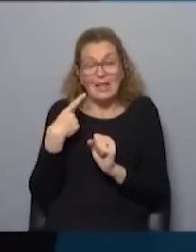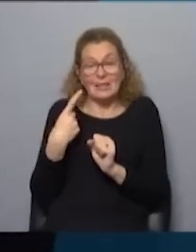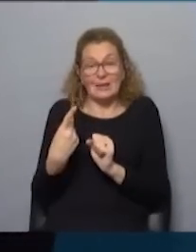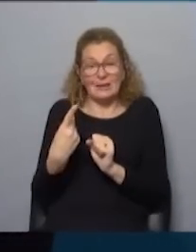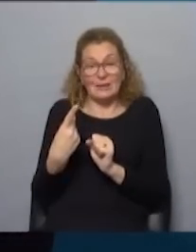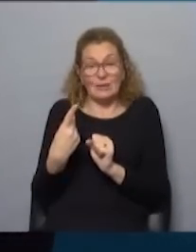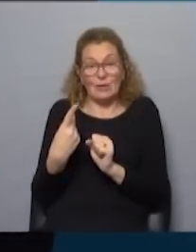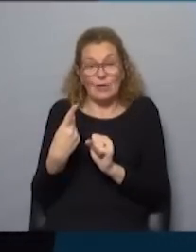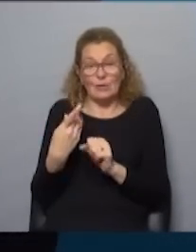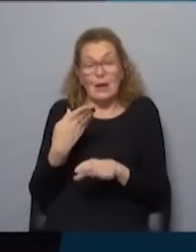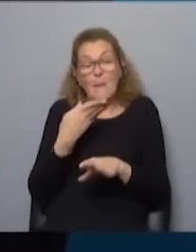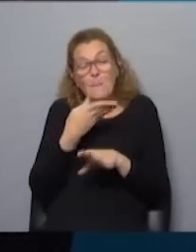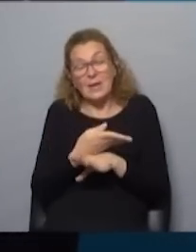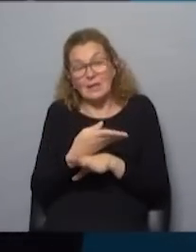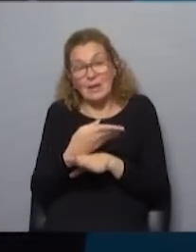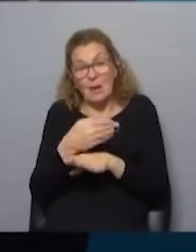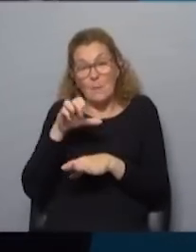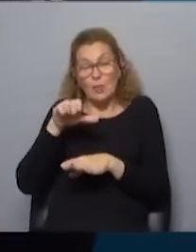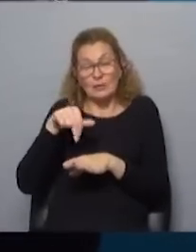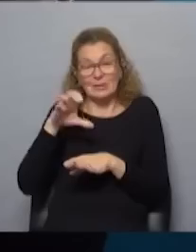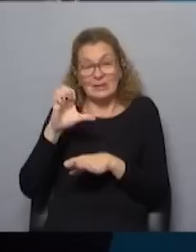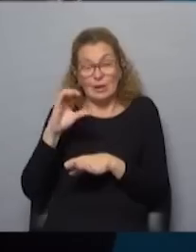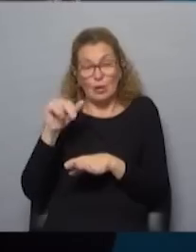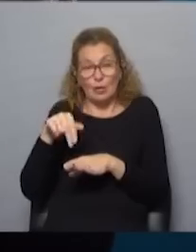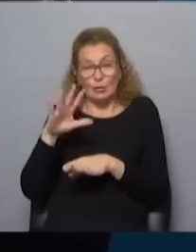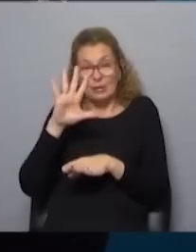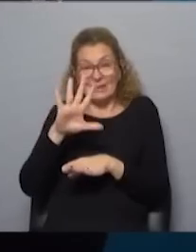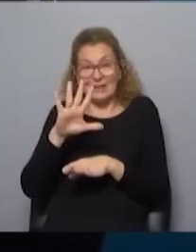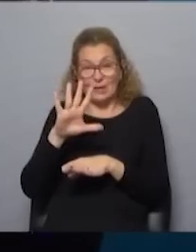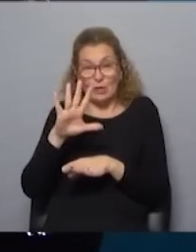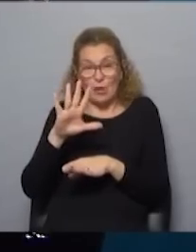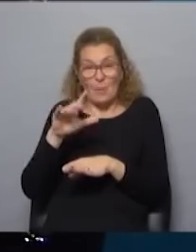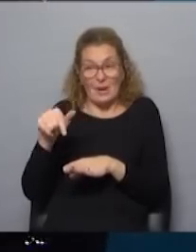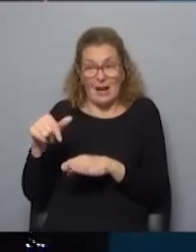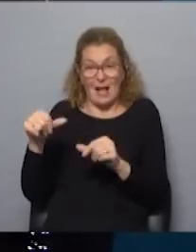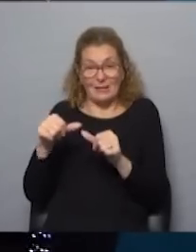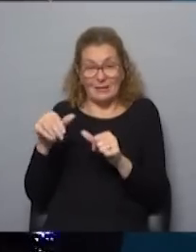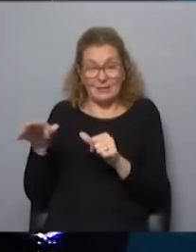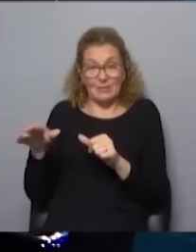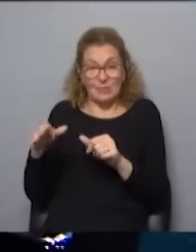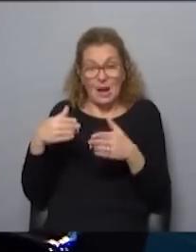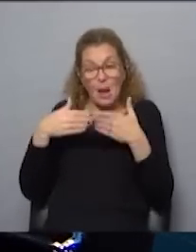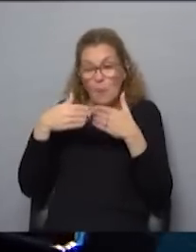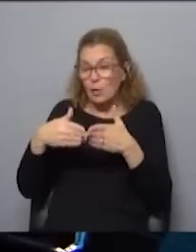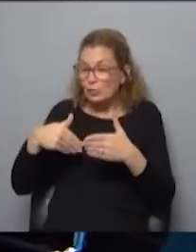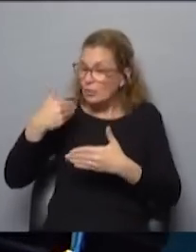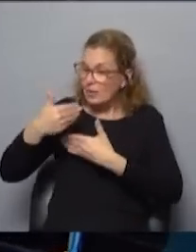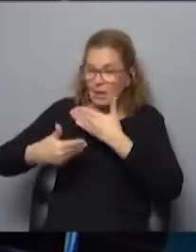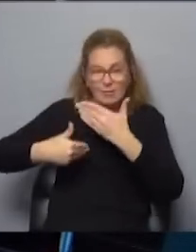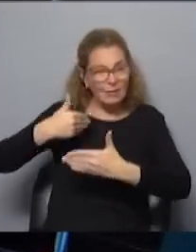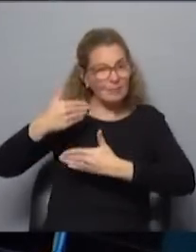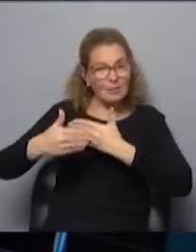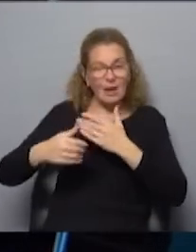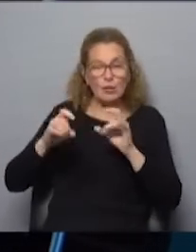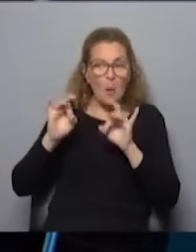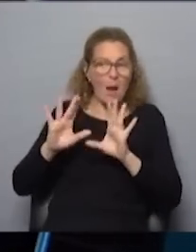le pide a monte co que utilice cinco manos para operar para que el puerto siga activo funcionando